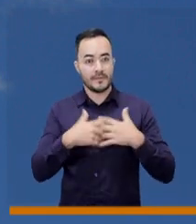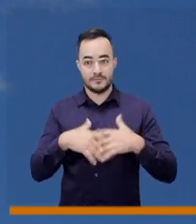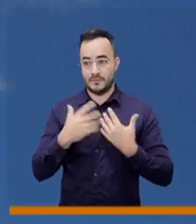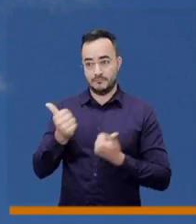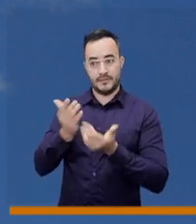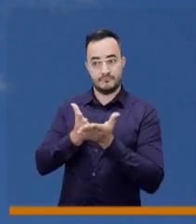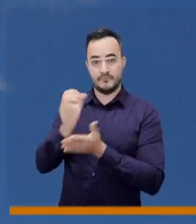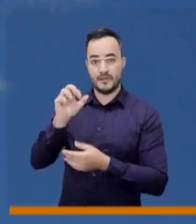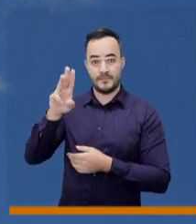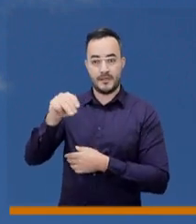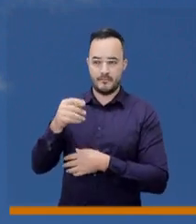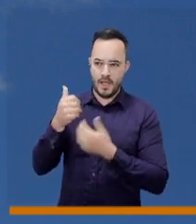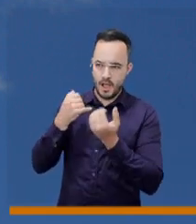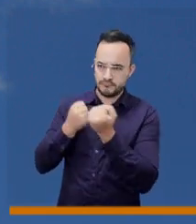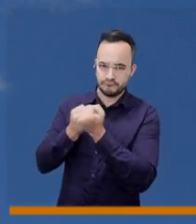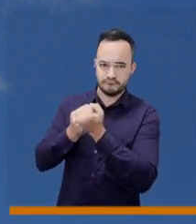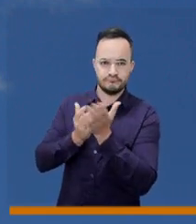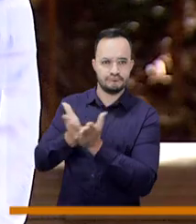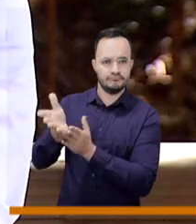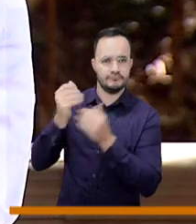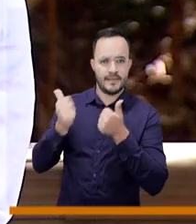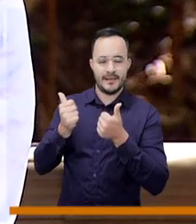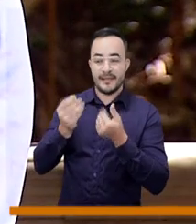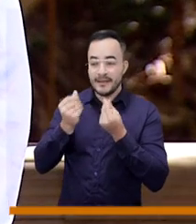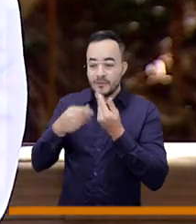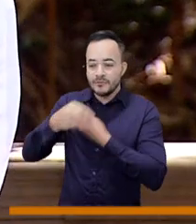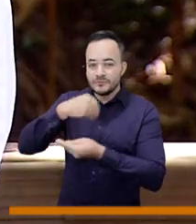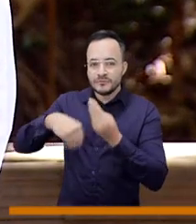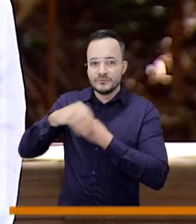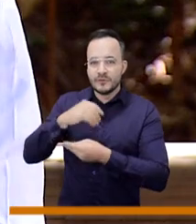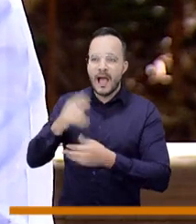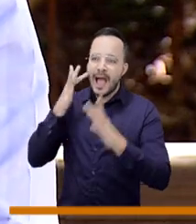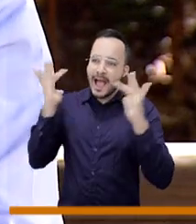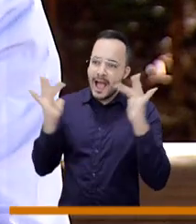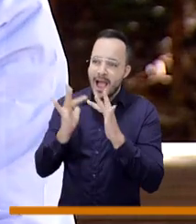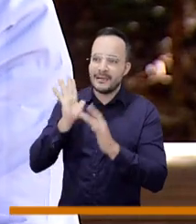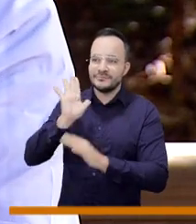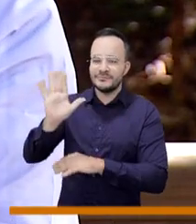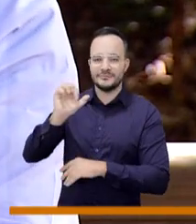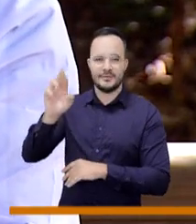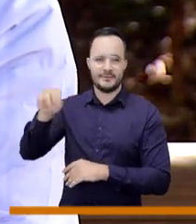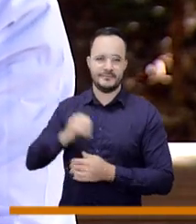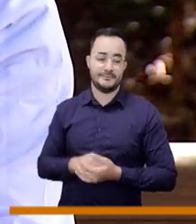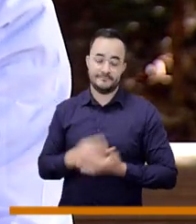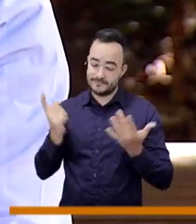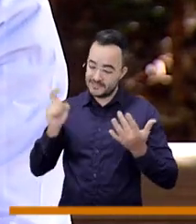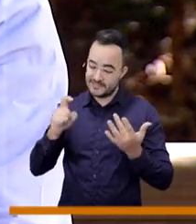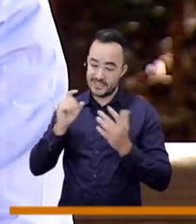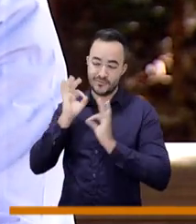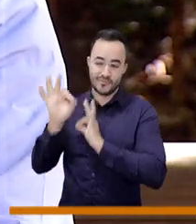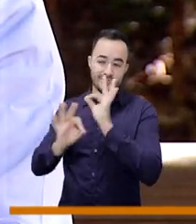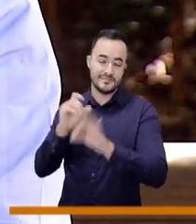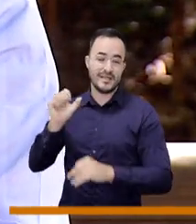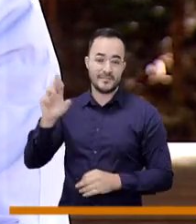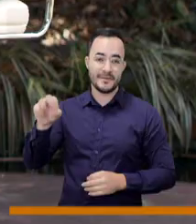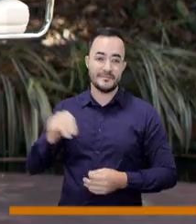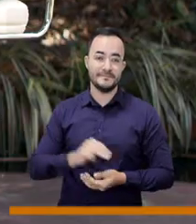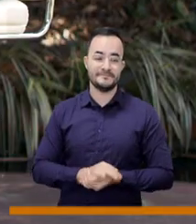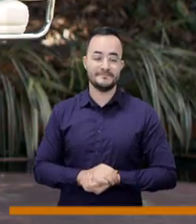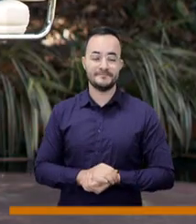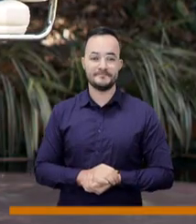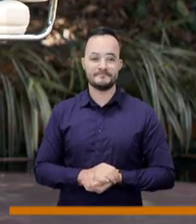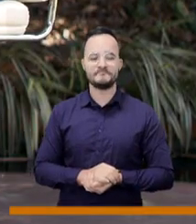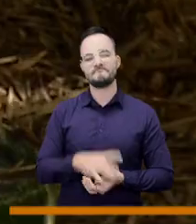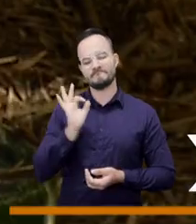empresa, mantenerla 100% pública, pero sobre todo que los recursos de EPM se inviertan en los negocios en los que EPM es fuerte, porque a EPM hay que